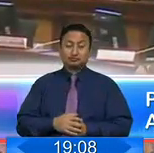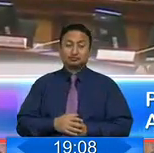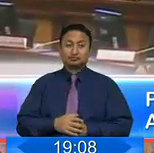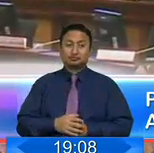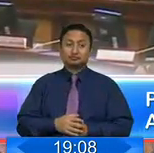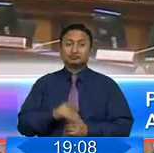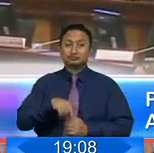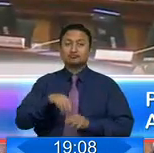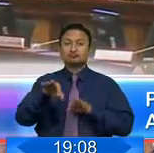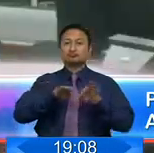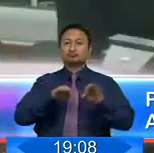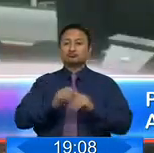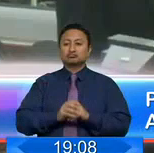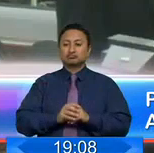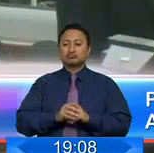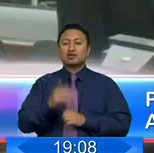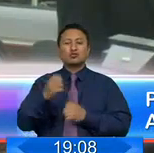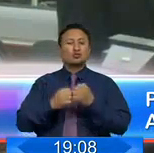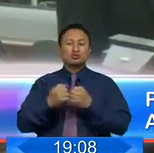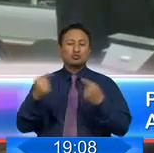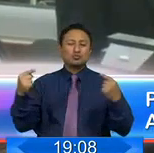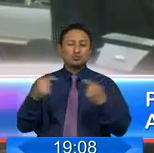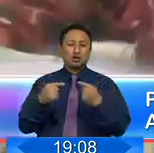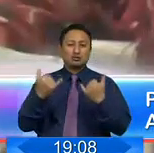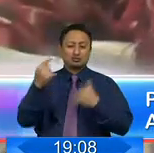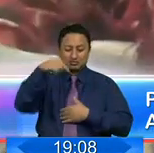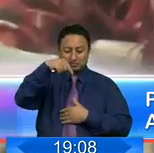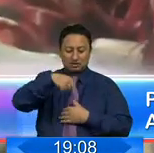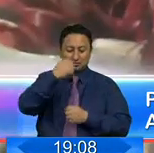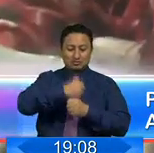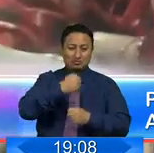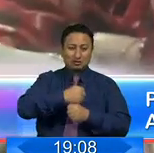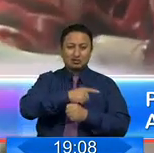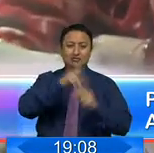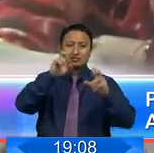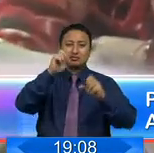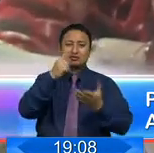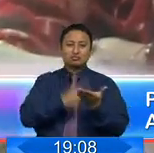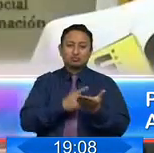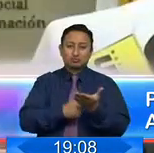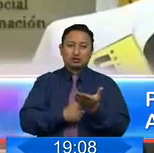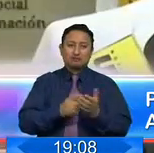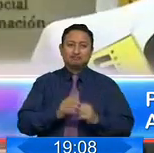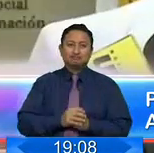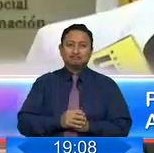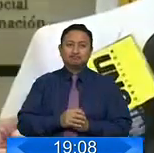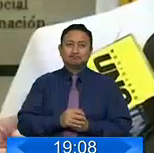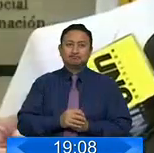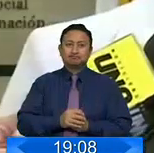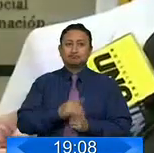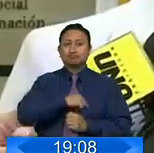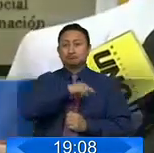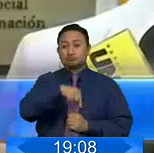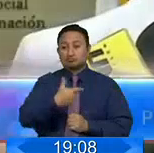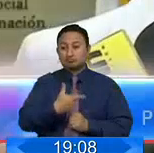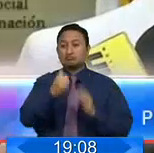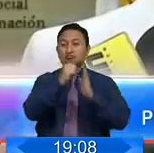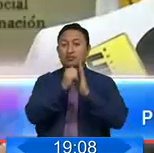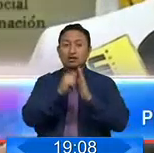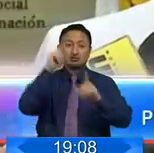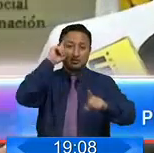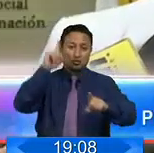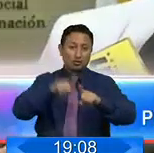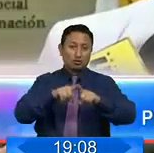señalaron que fuera de las diferencias, lo que se viene es a trabajar para cumplir con los temas legislativos. Y yo creo que si hacemos una agenda coherente en pos del